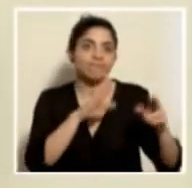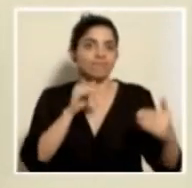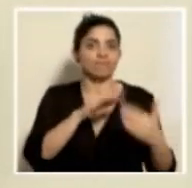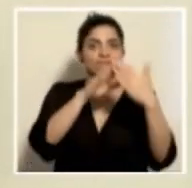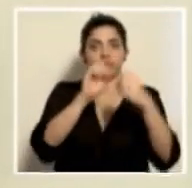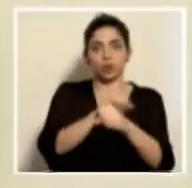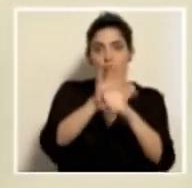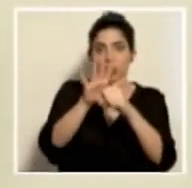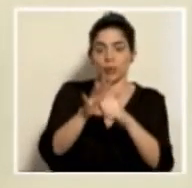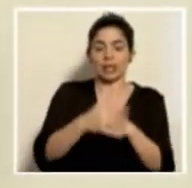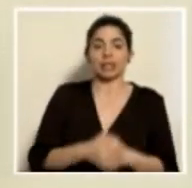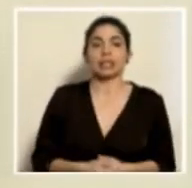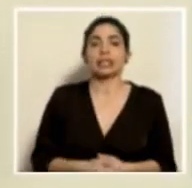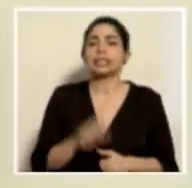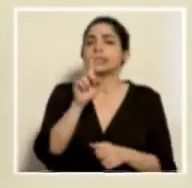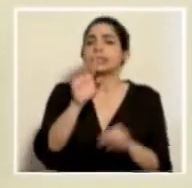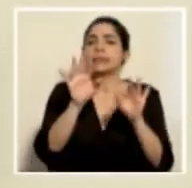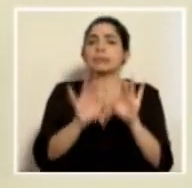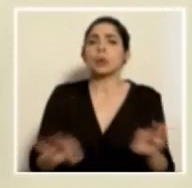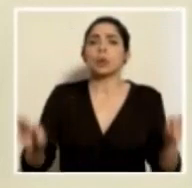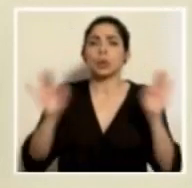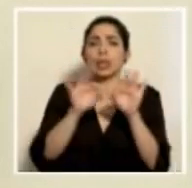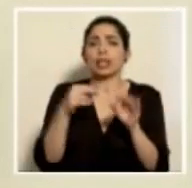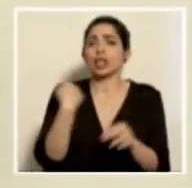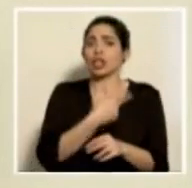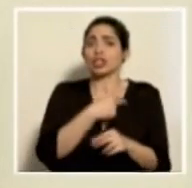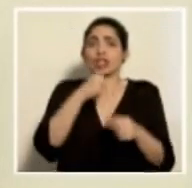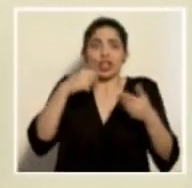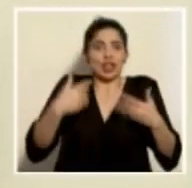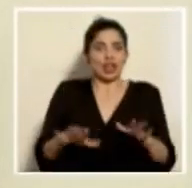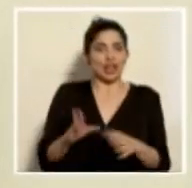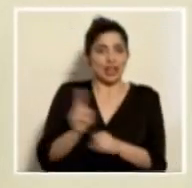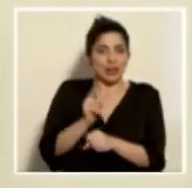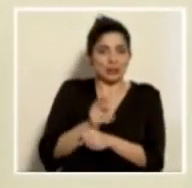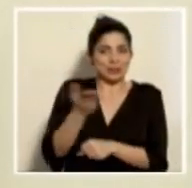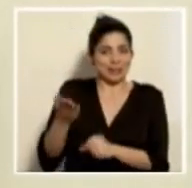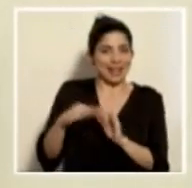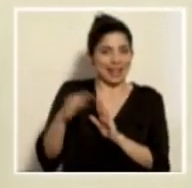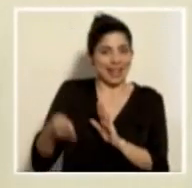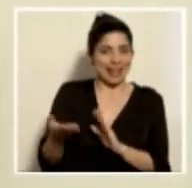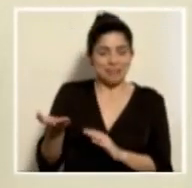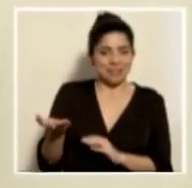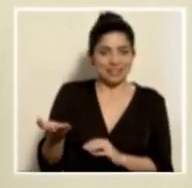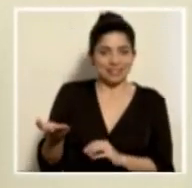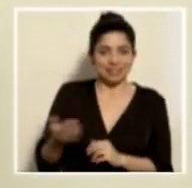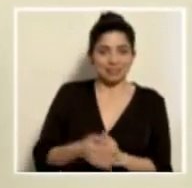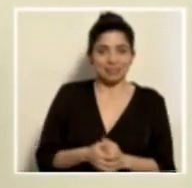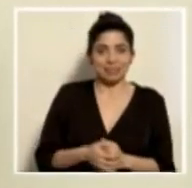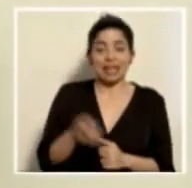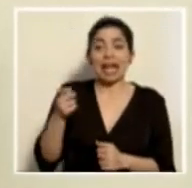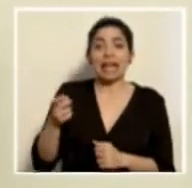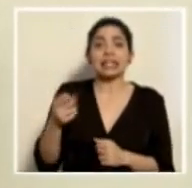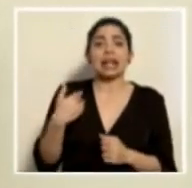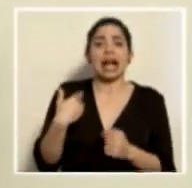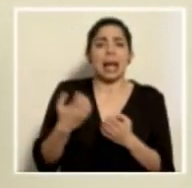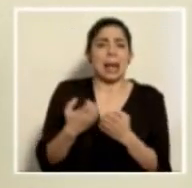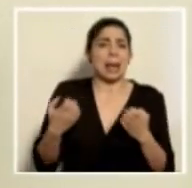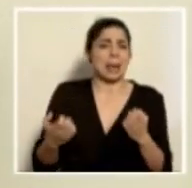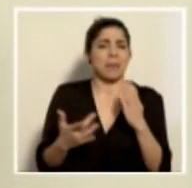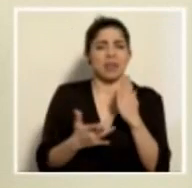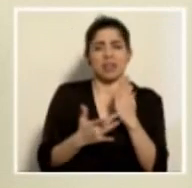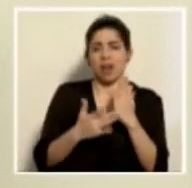COVID. Pero muy importante, no queremos llegar a utilizar estas camas. Están equipadas con lo mejor